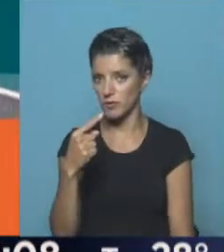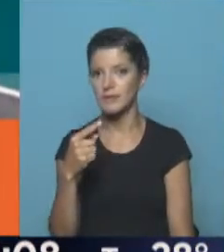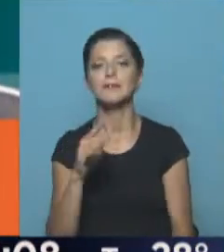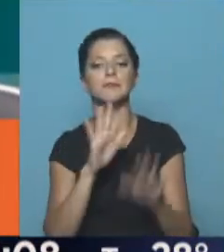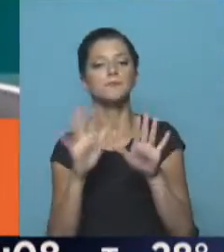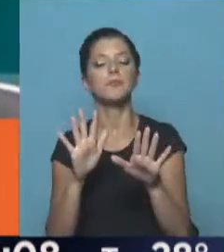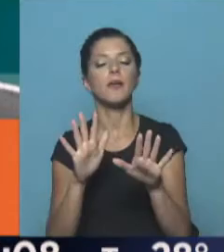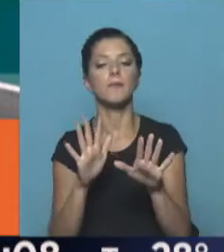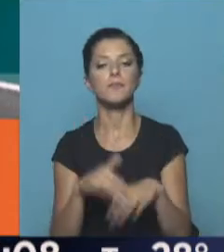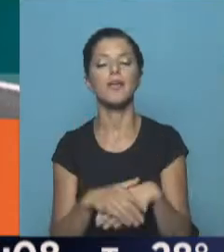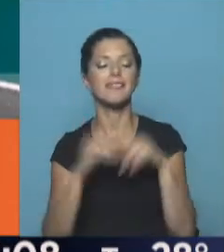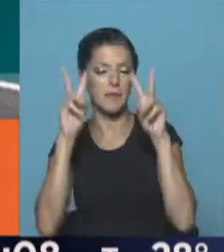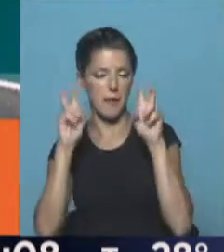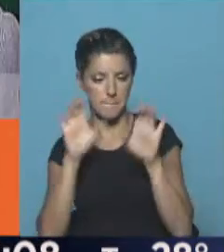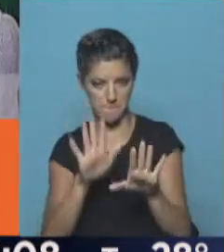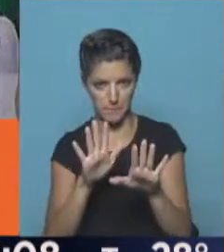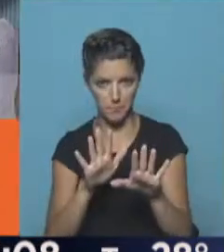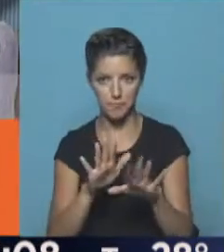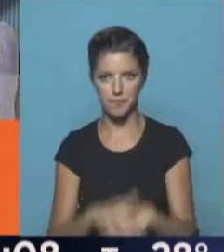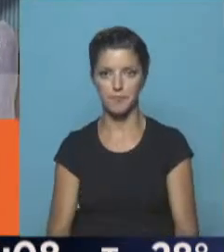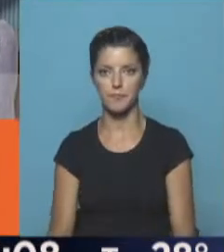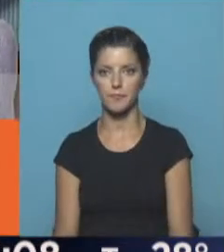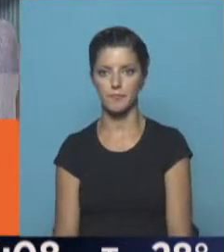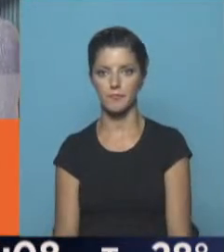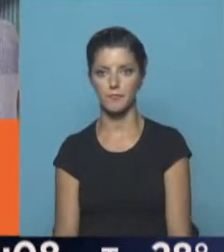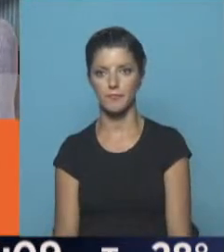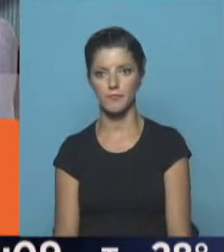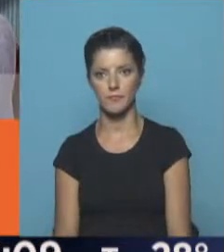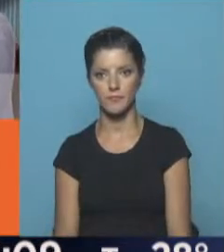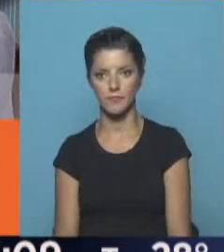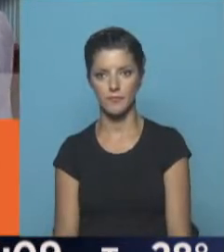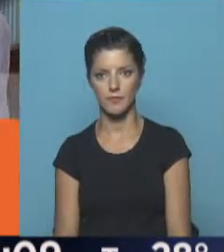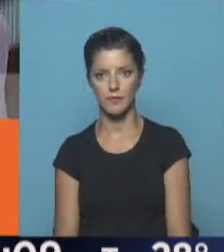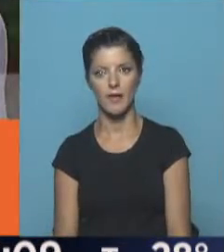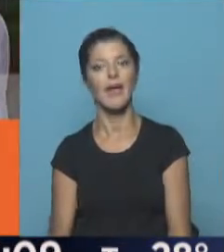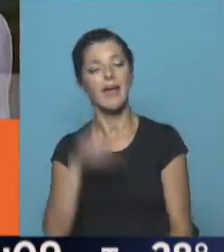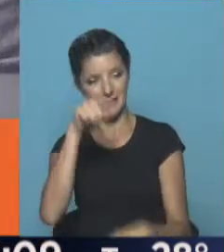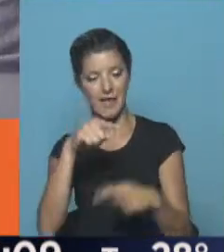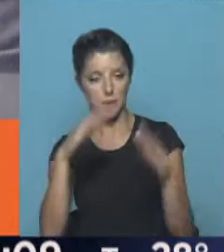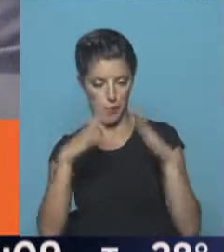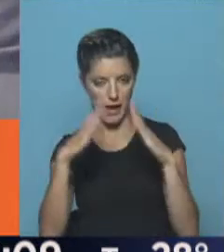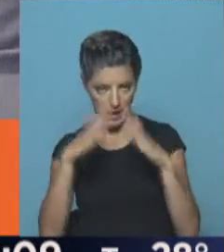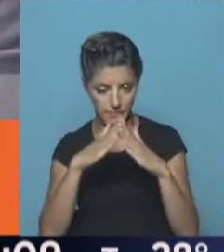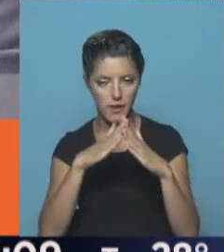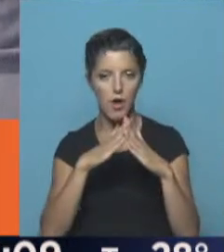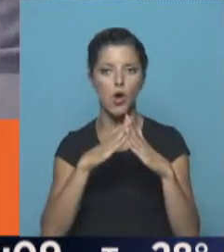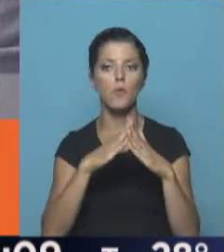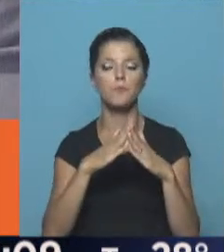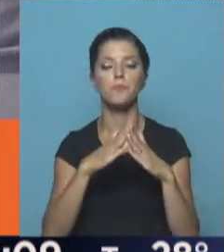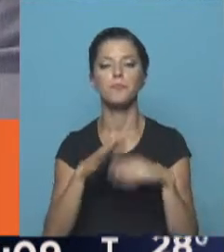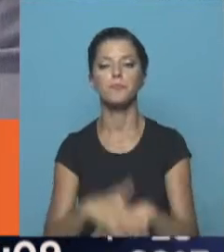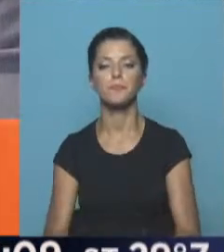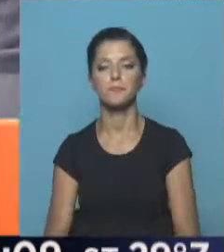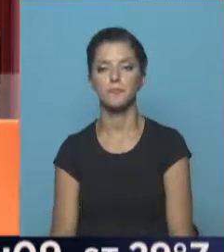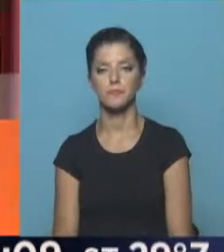en particular lo que tiene lo que tiene que ver con ese triple ex de guardia o con un sitio que tiene